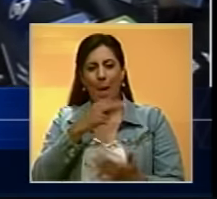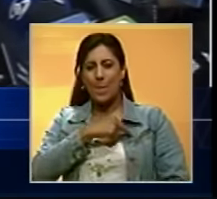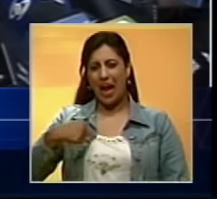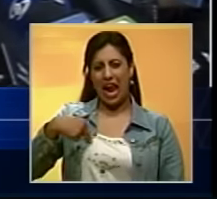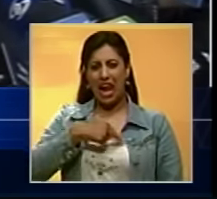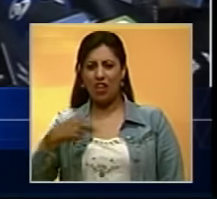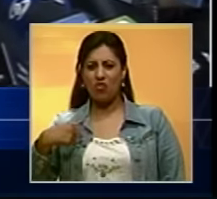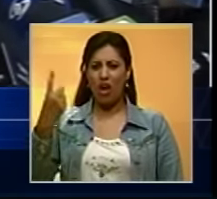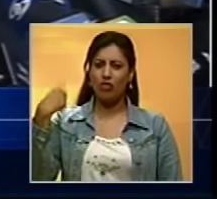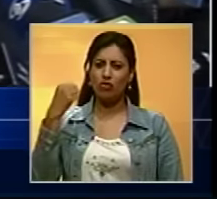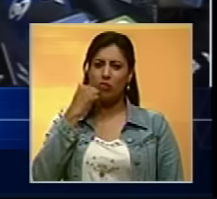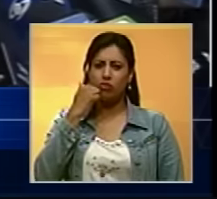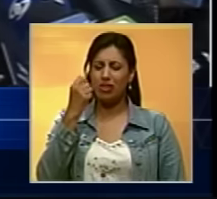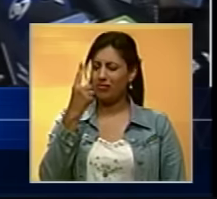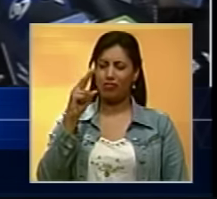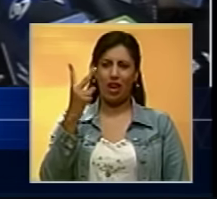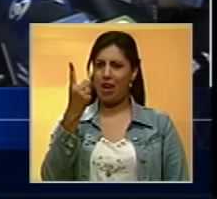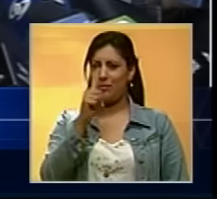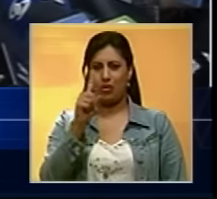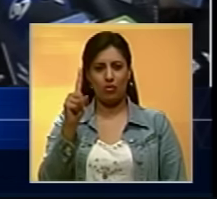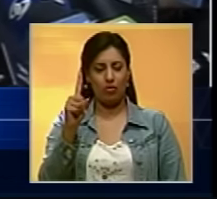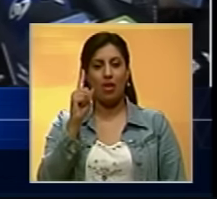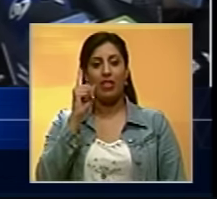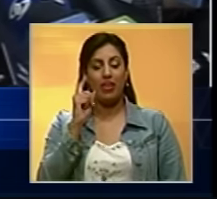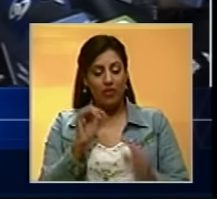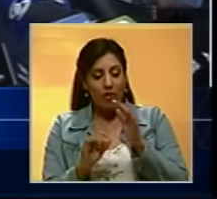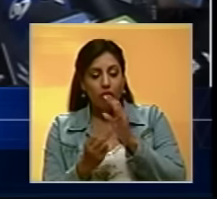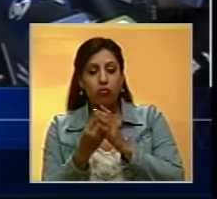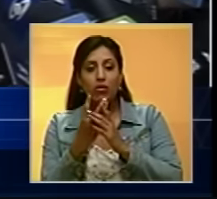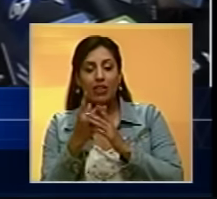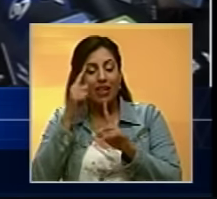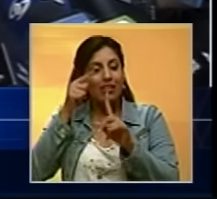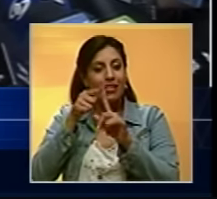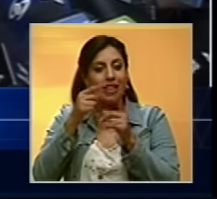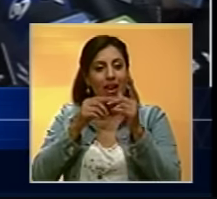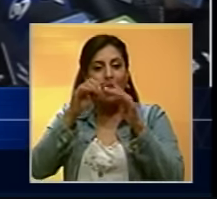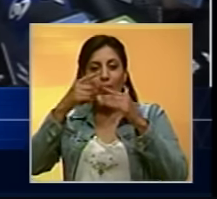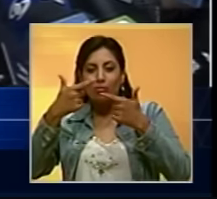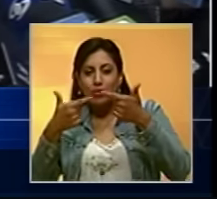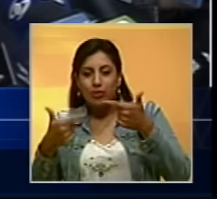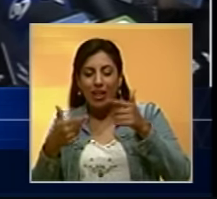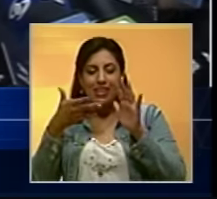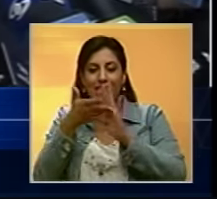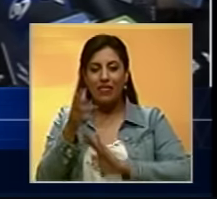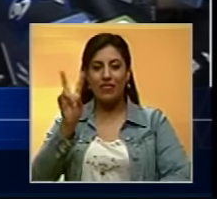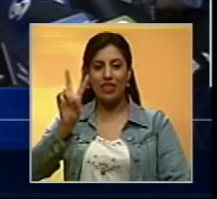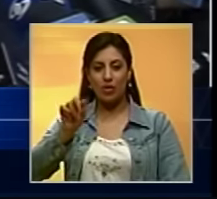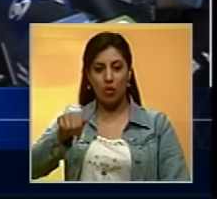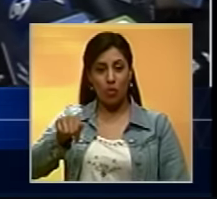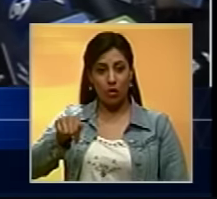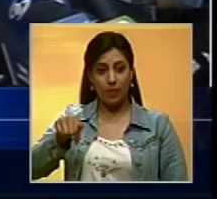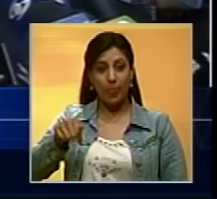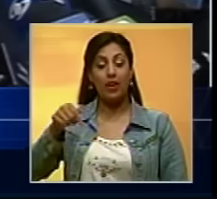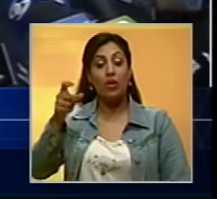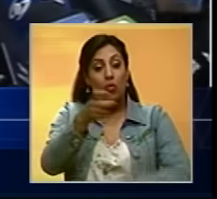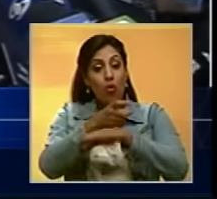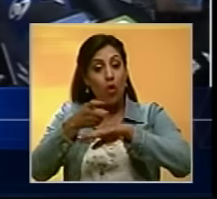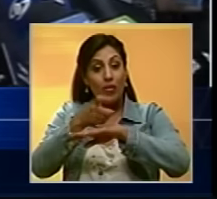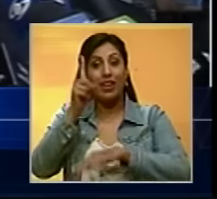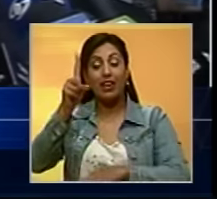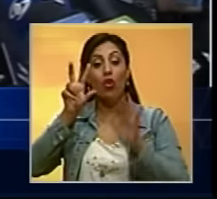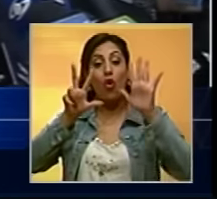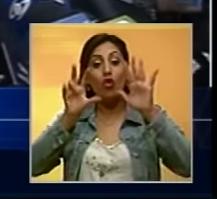ería de anoche no cambia los elementos fundamentales de la ecuación de lo que es la Venezuela de hoy el gobierno